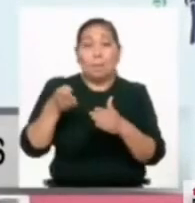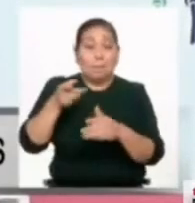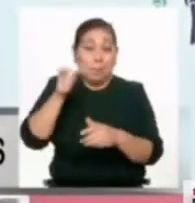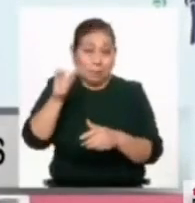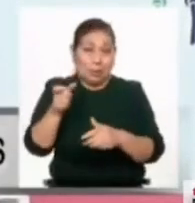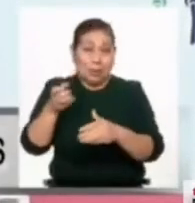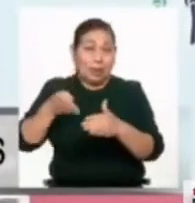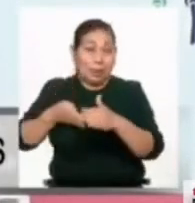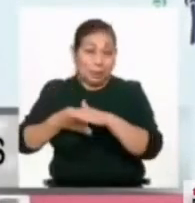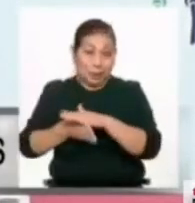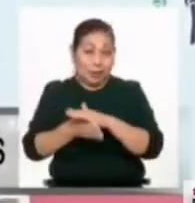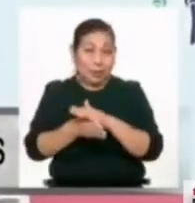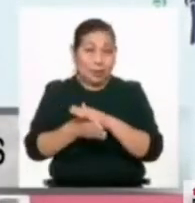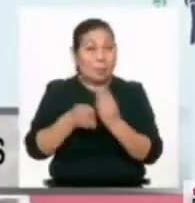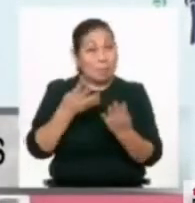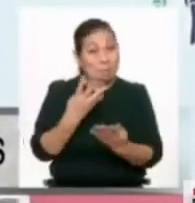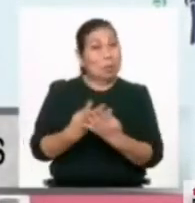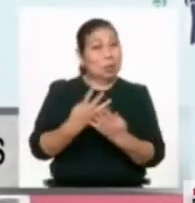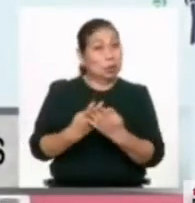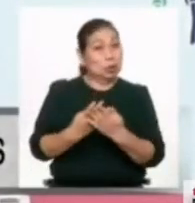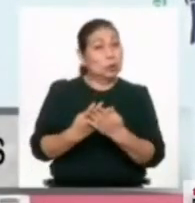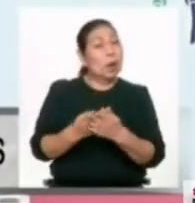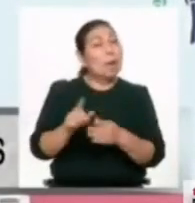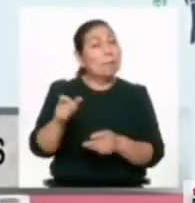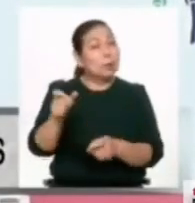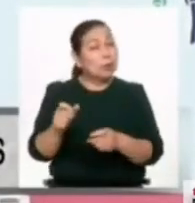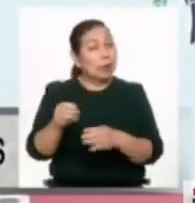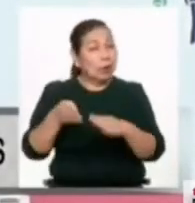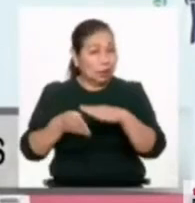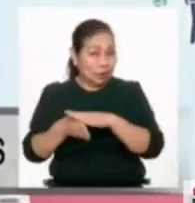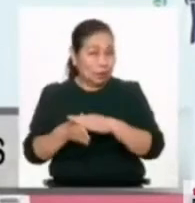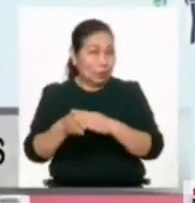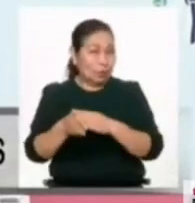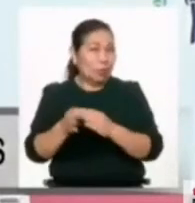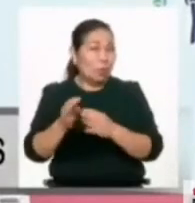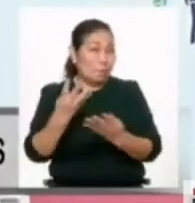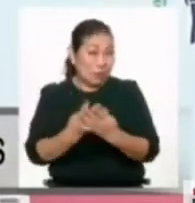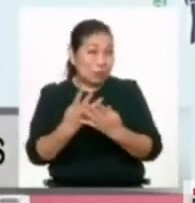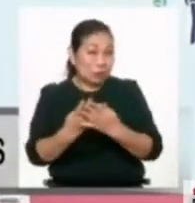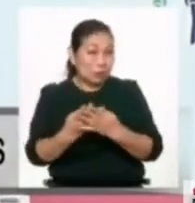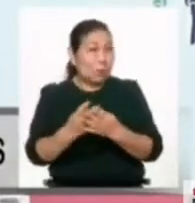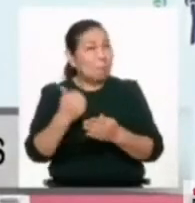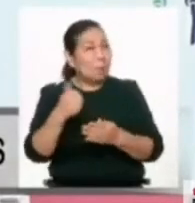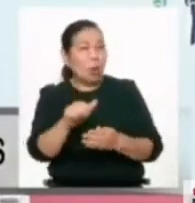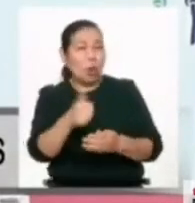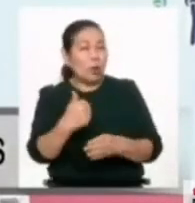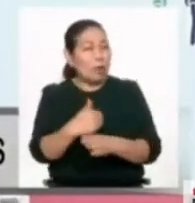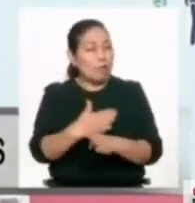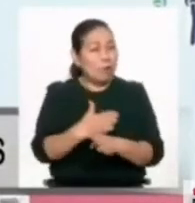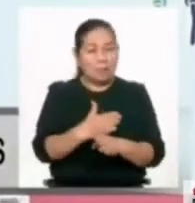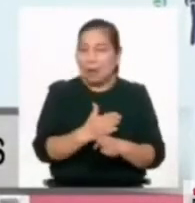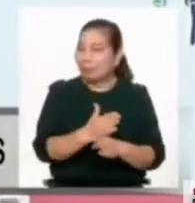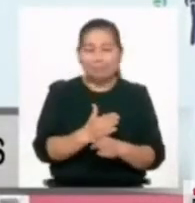trabaje, porque la rehabilitación de estas personas no puede ser por otros